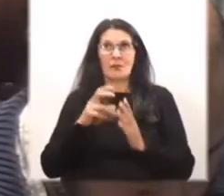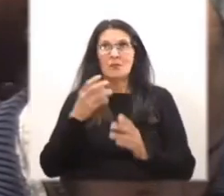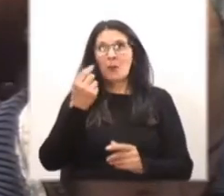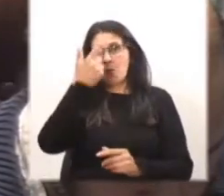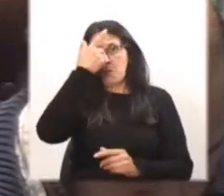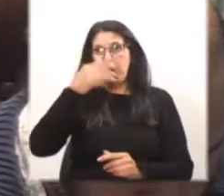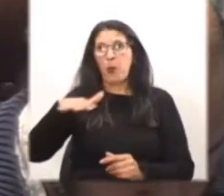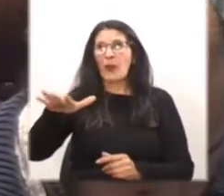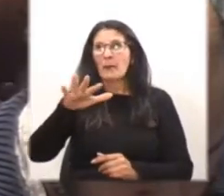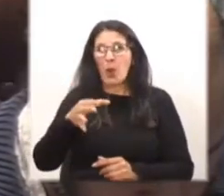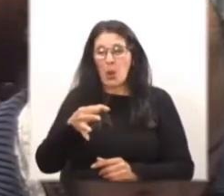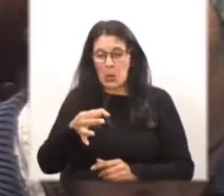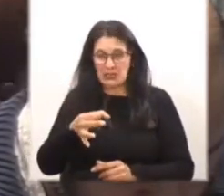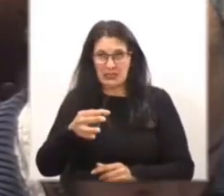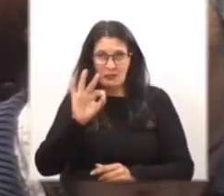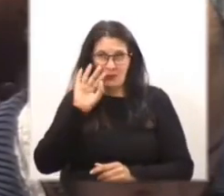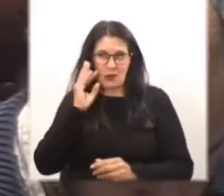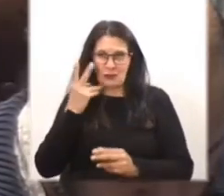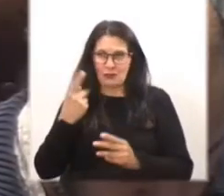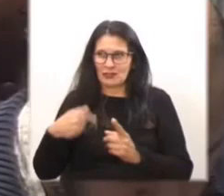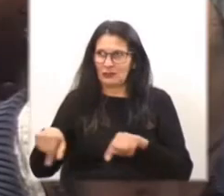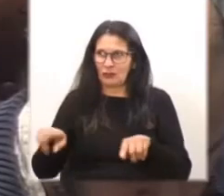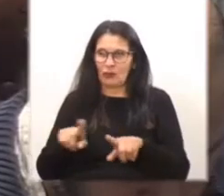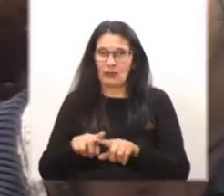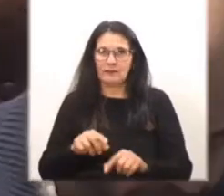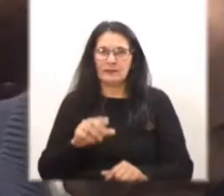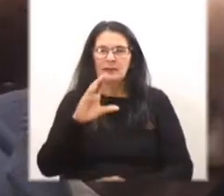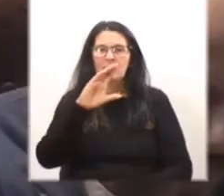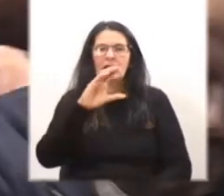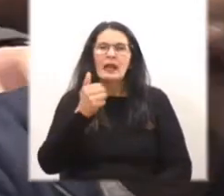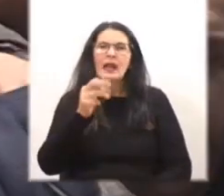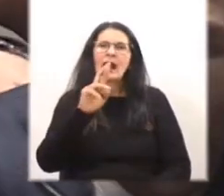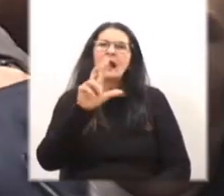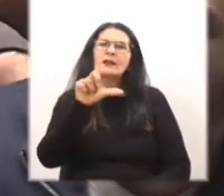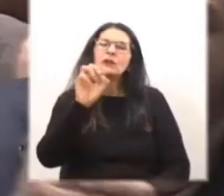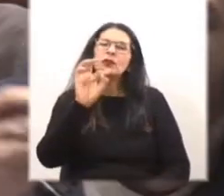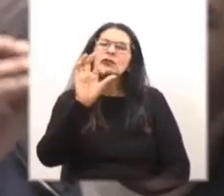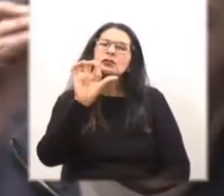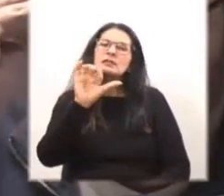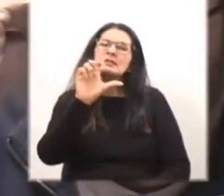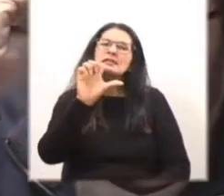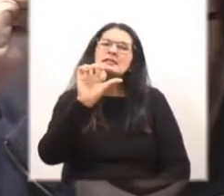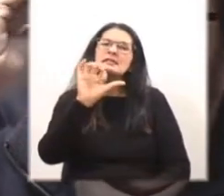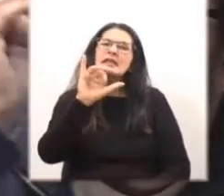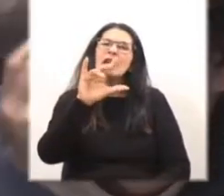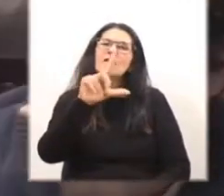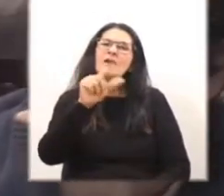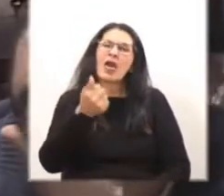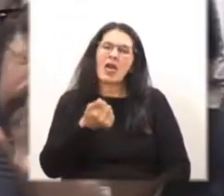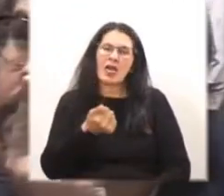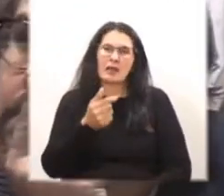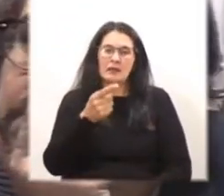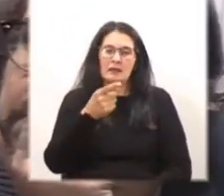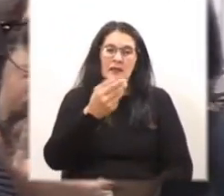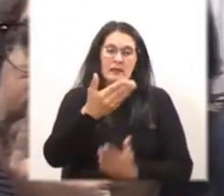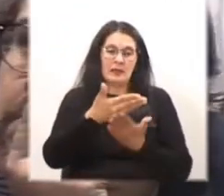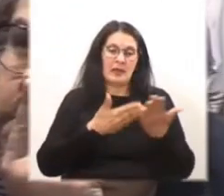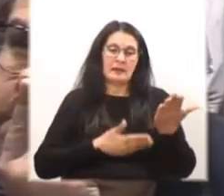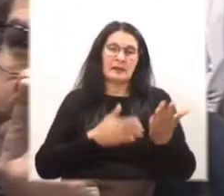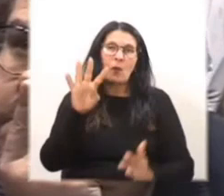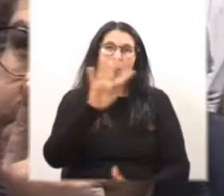conocemos. Y acá tenemos, por ejemplo, a Carlos Silva, que integró la lista 404,